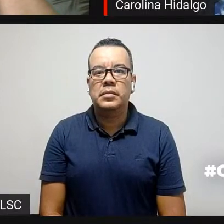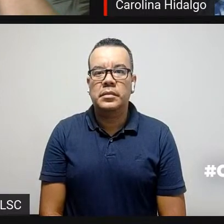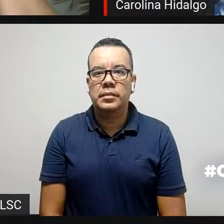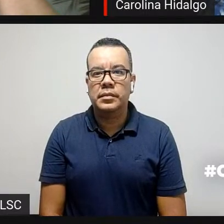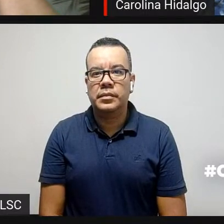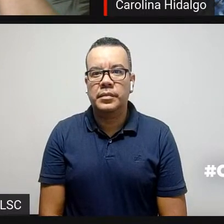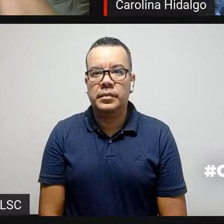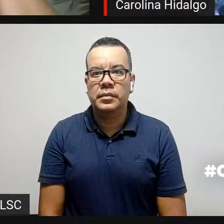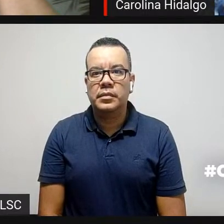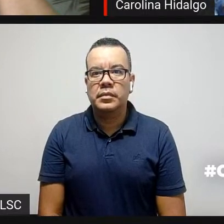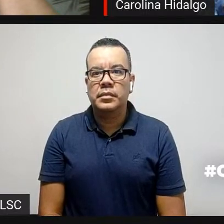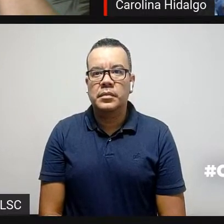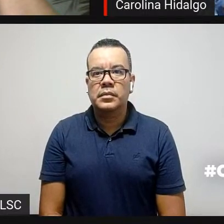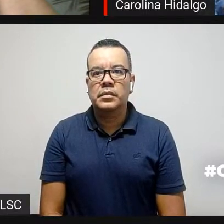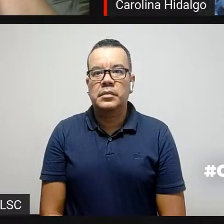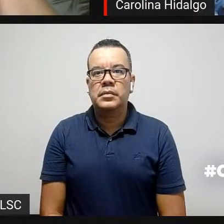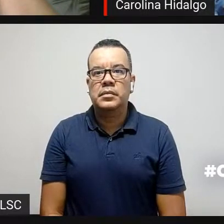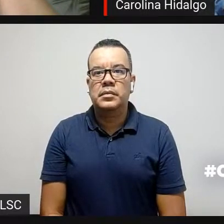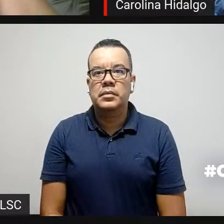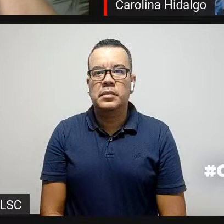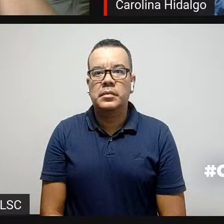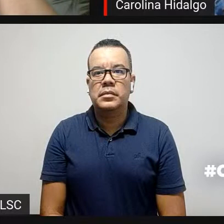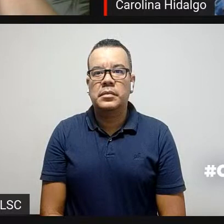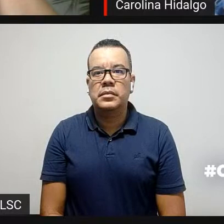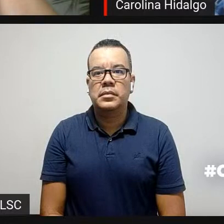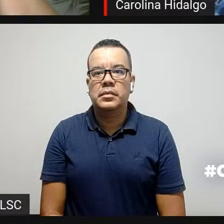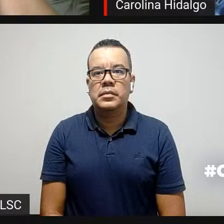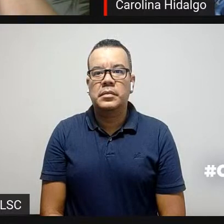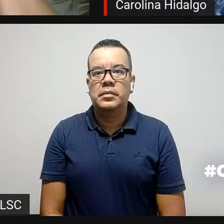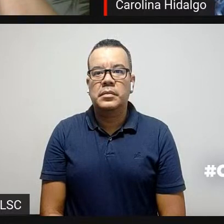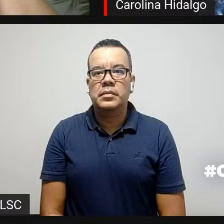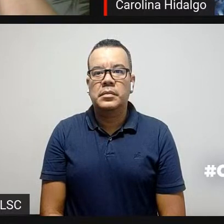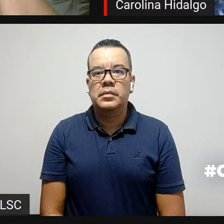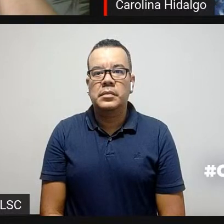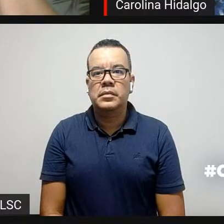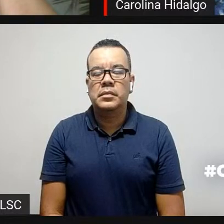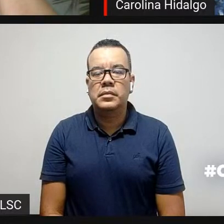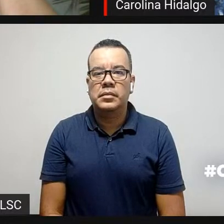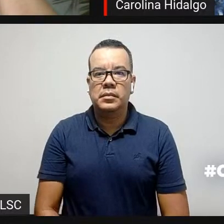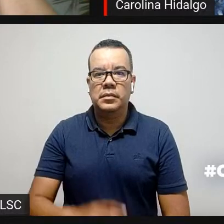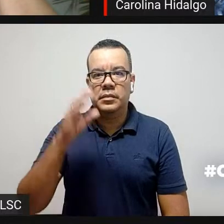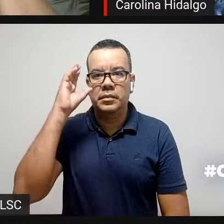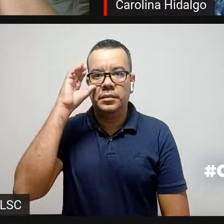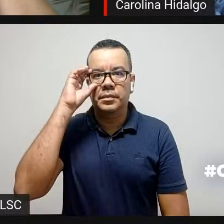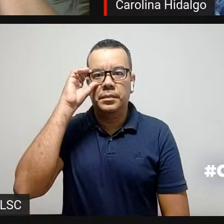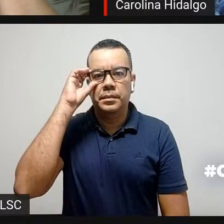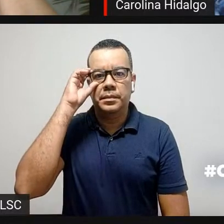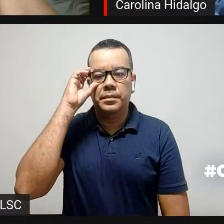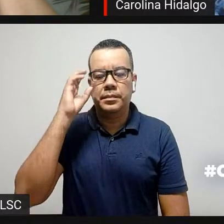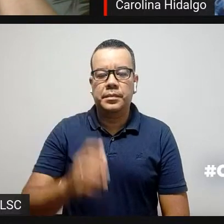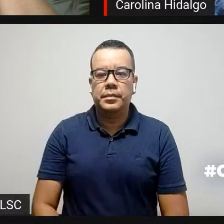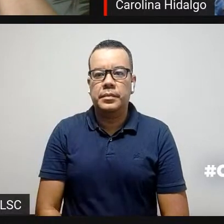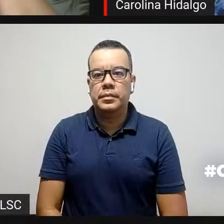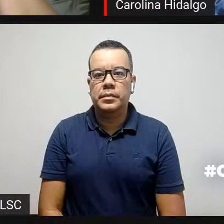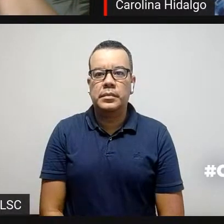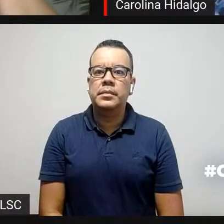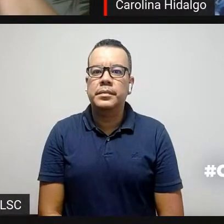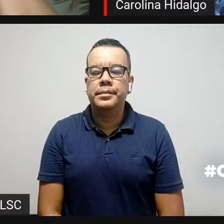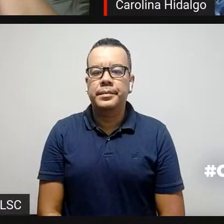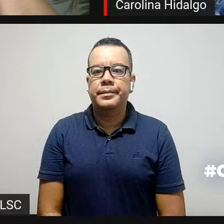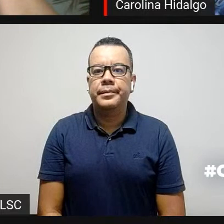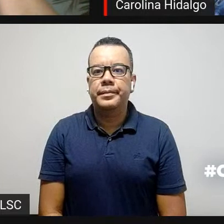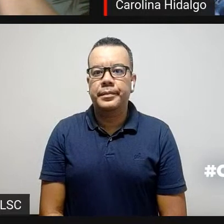yeux noirs ardents. Elle soutient les notes sur les doigts. Toute, elle sait